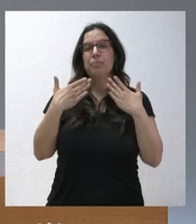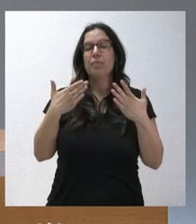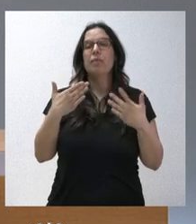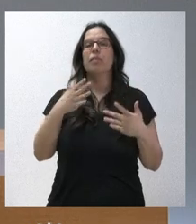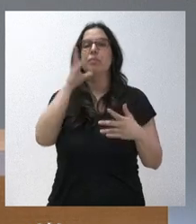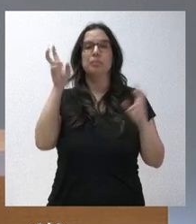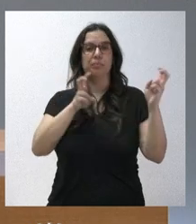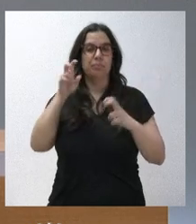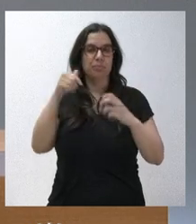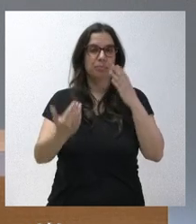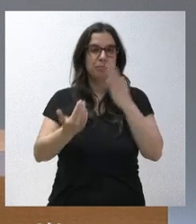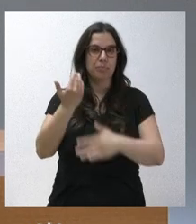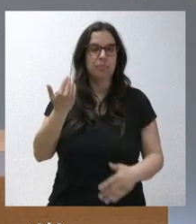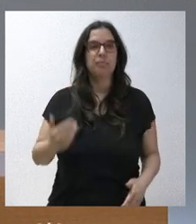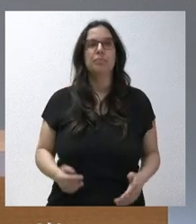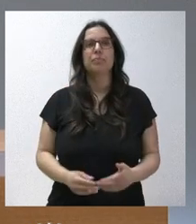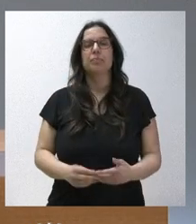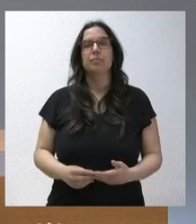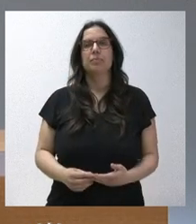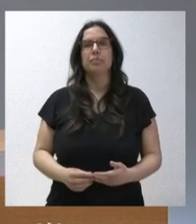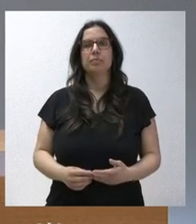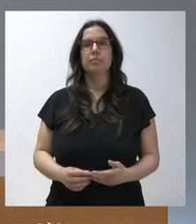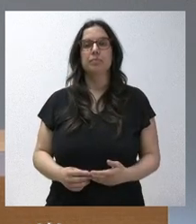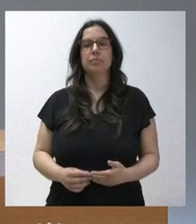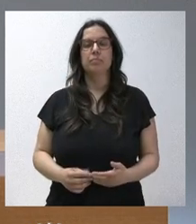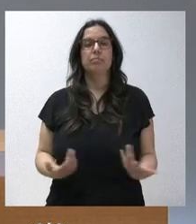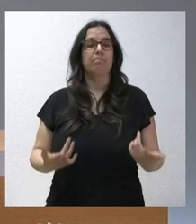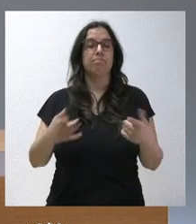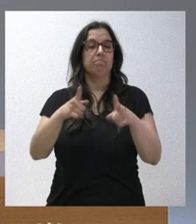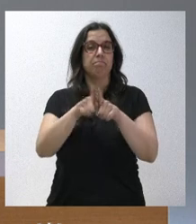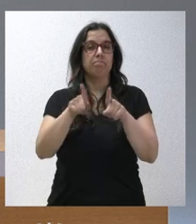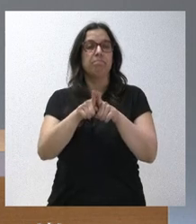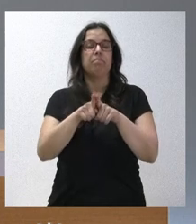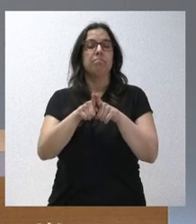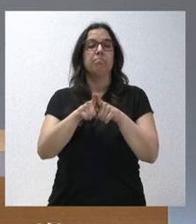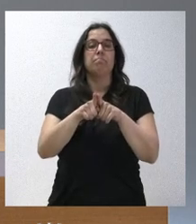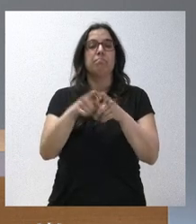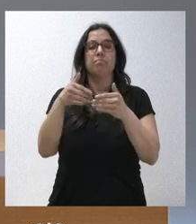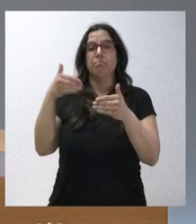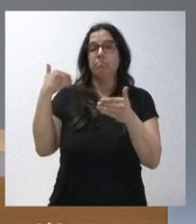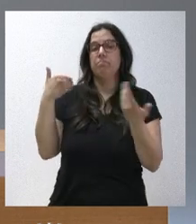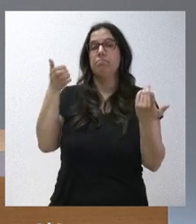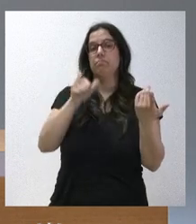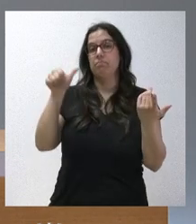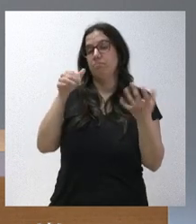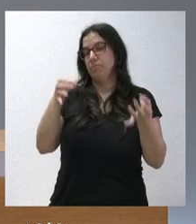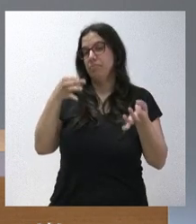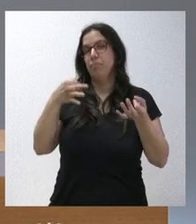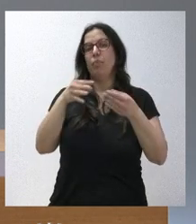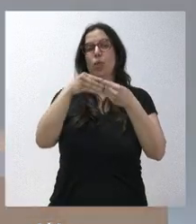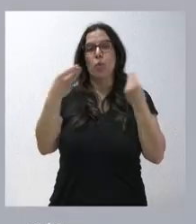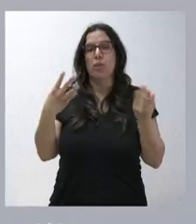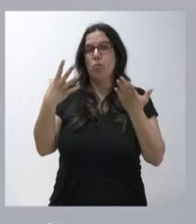presencia hoy aquí esta mañana como en ocasiones anteriores les hacemos entrega de toda la